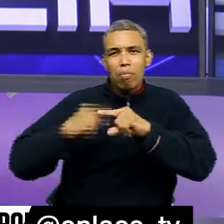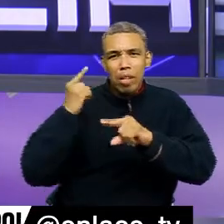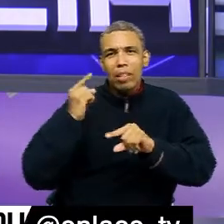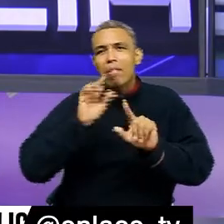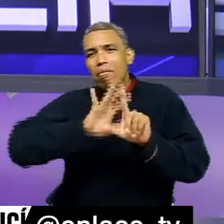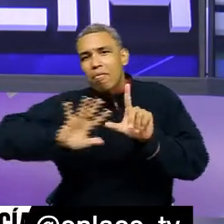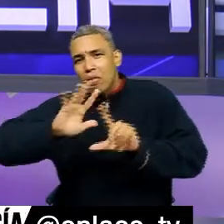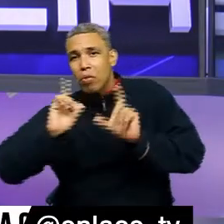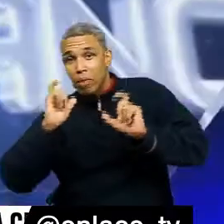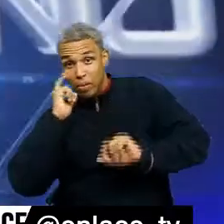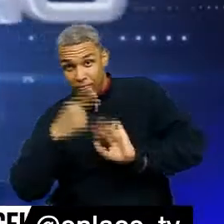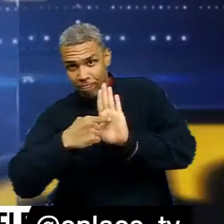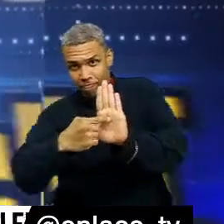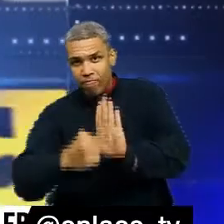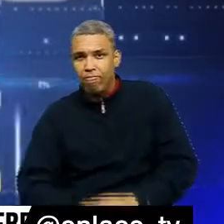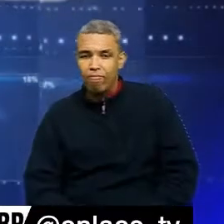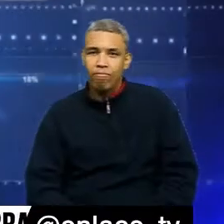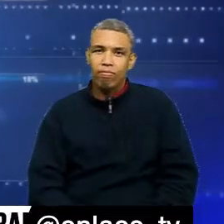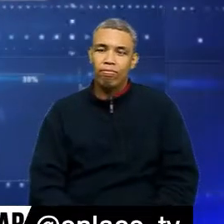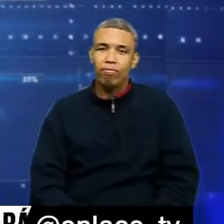Noticias.